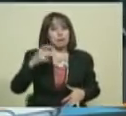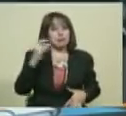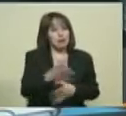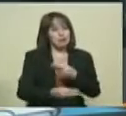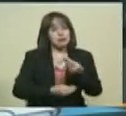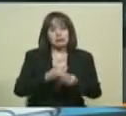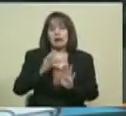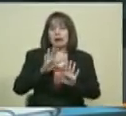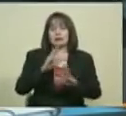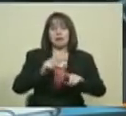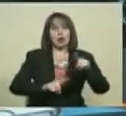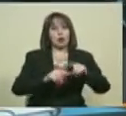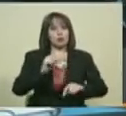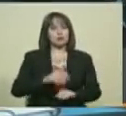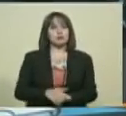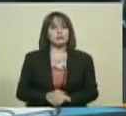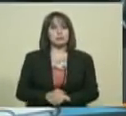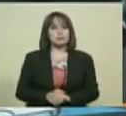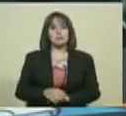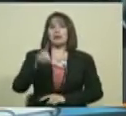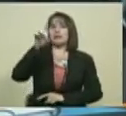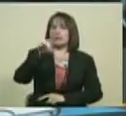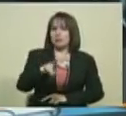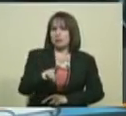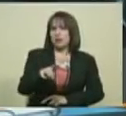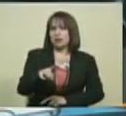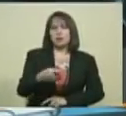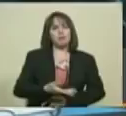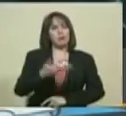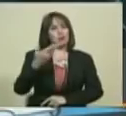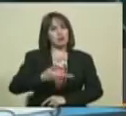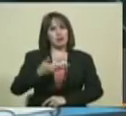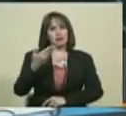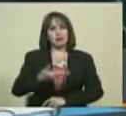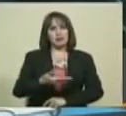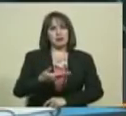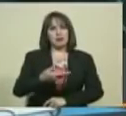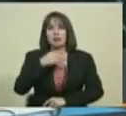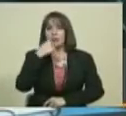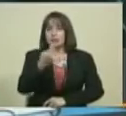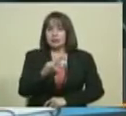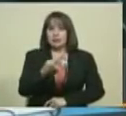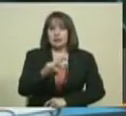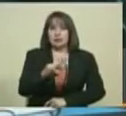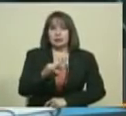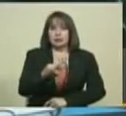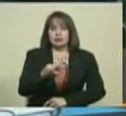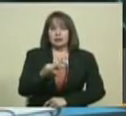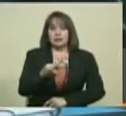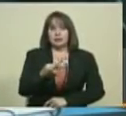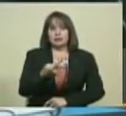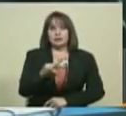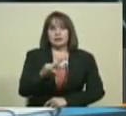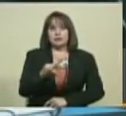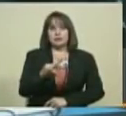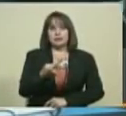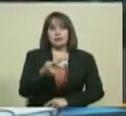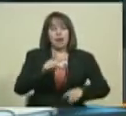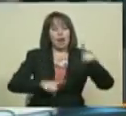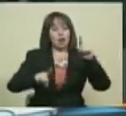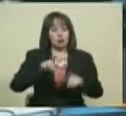estas cosas. También es importante decir que hay